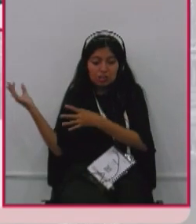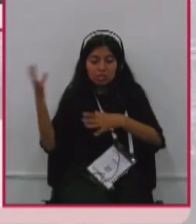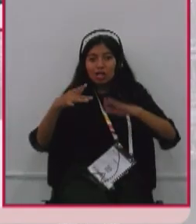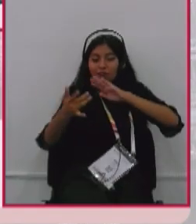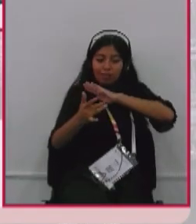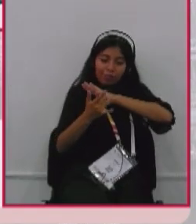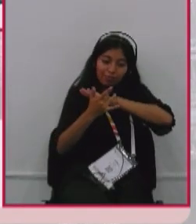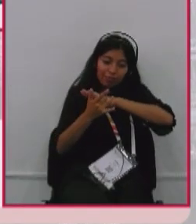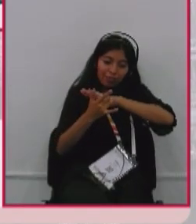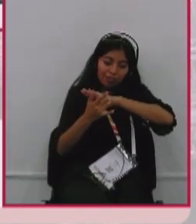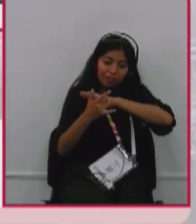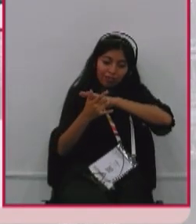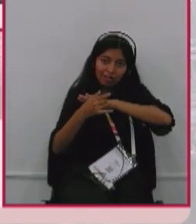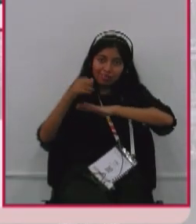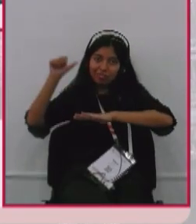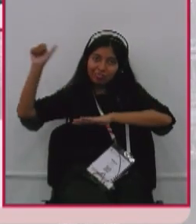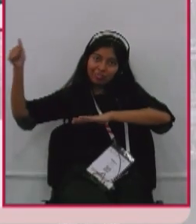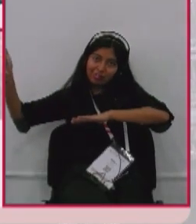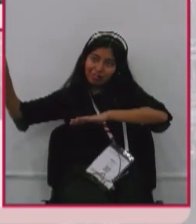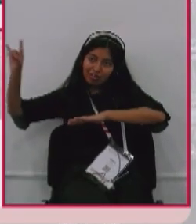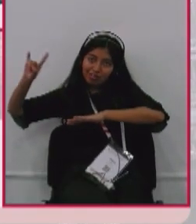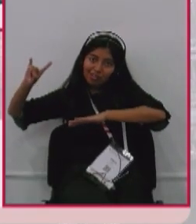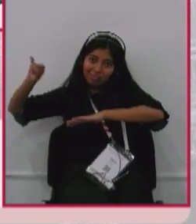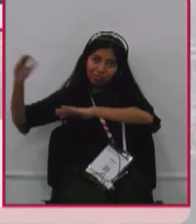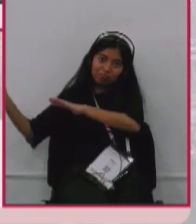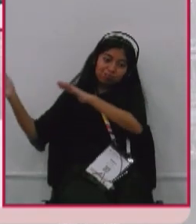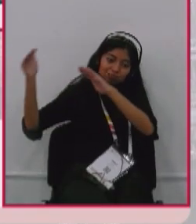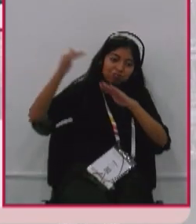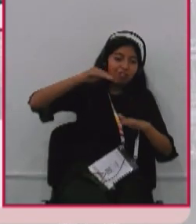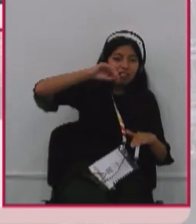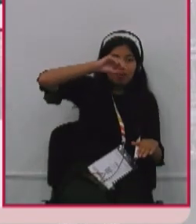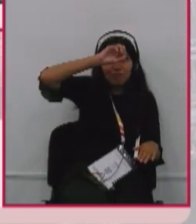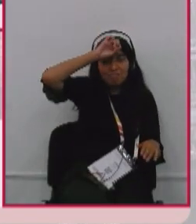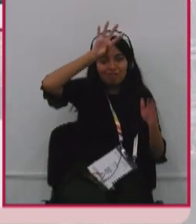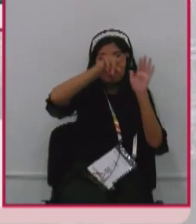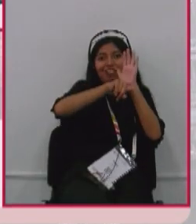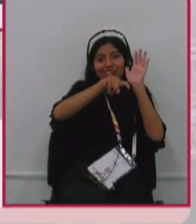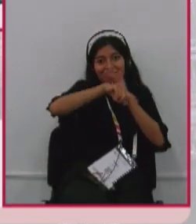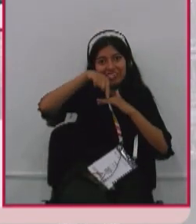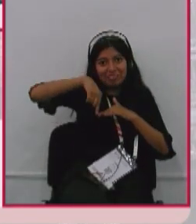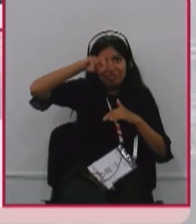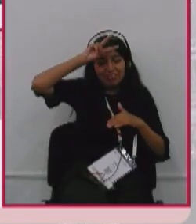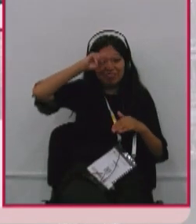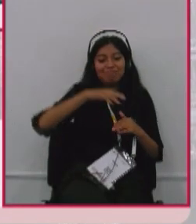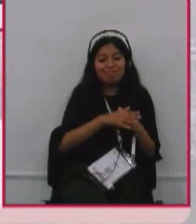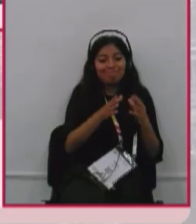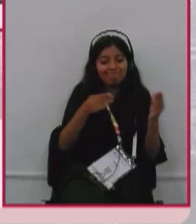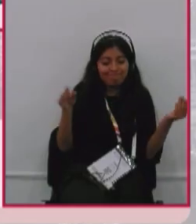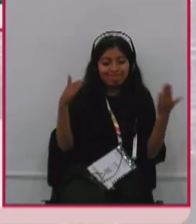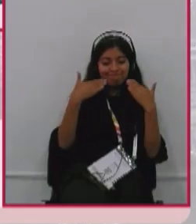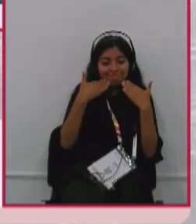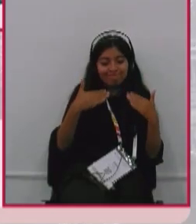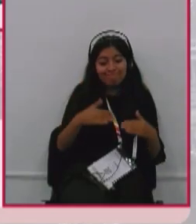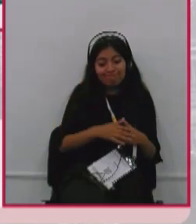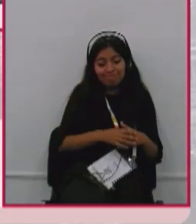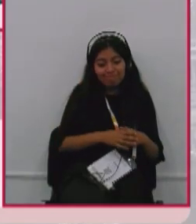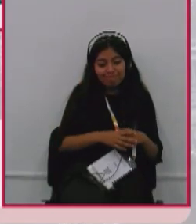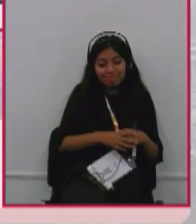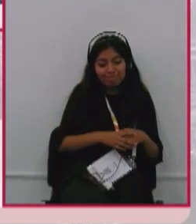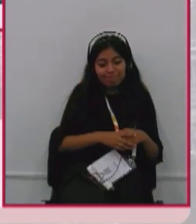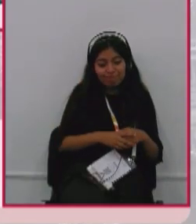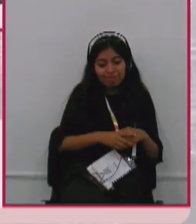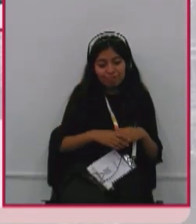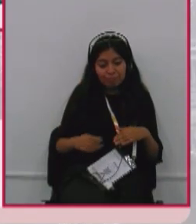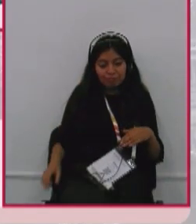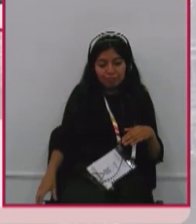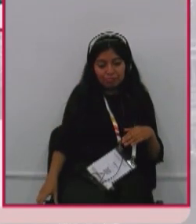tecnología de otro site que la venían aplicando acá en Yanacocha, ¿no? Entonces, gracias a ellos y bueno, esa es la